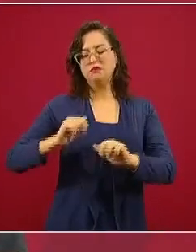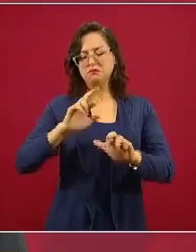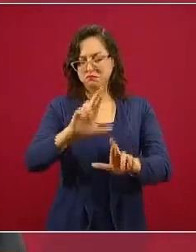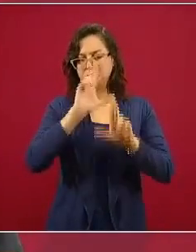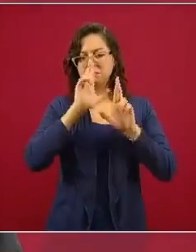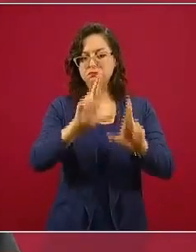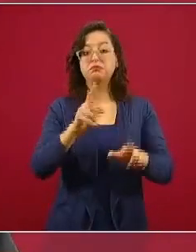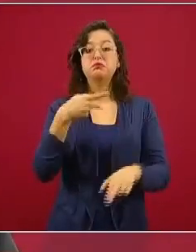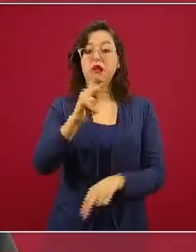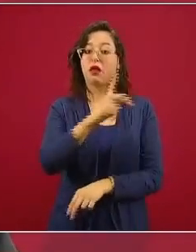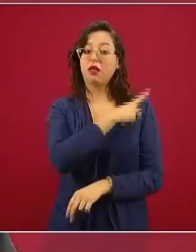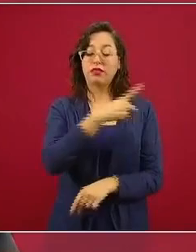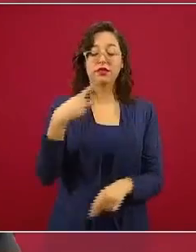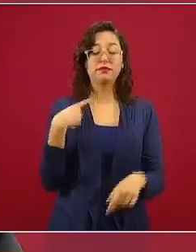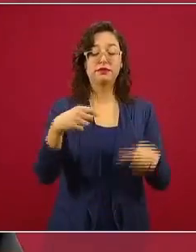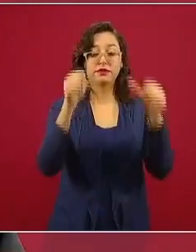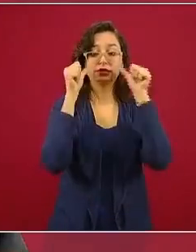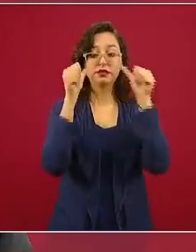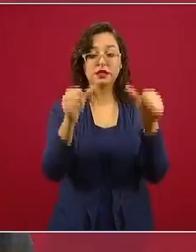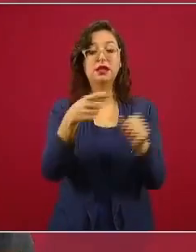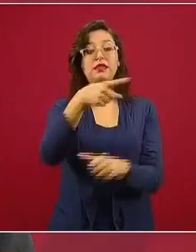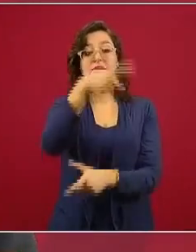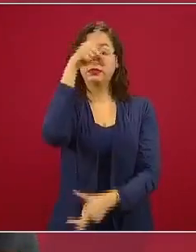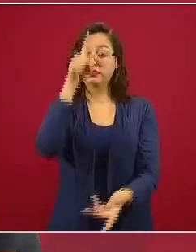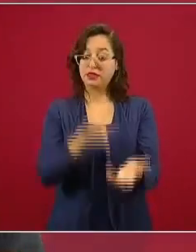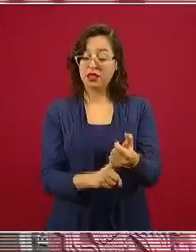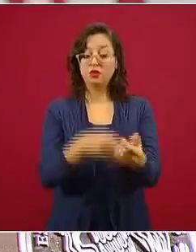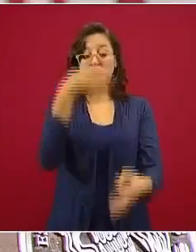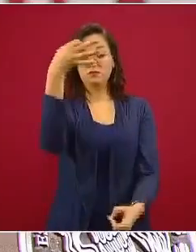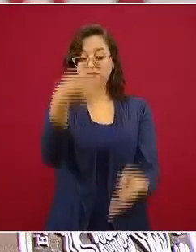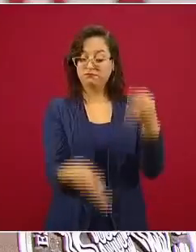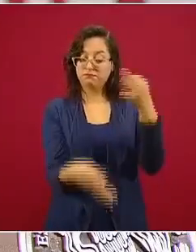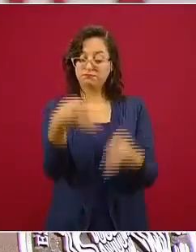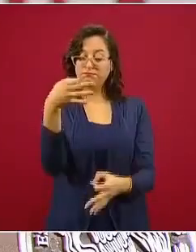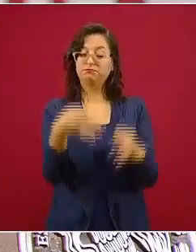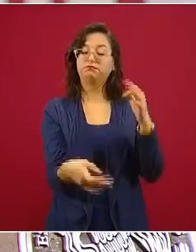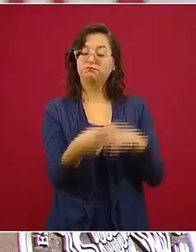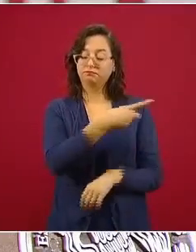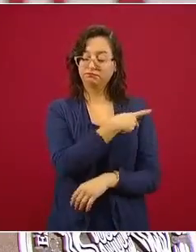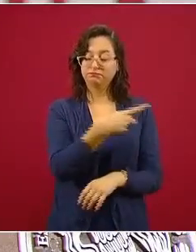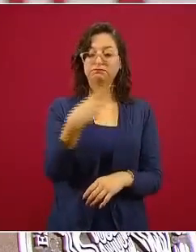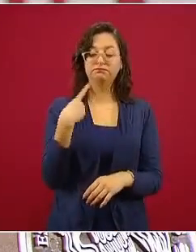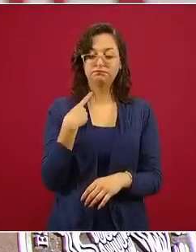Y desde luego que la Fiscalía tiene que hacer lo propio, y yo respaldo